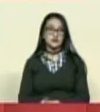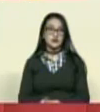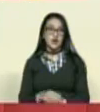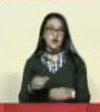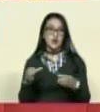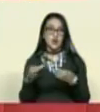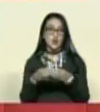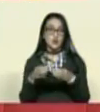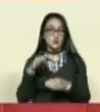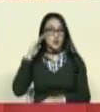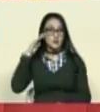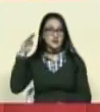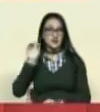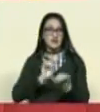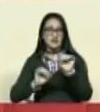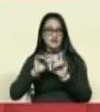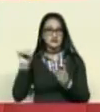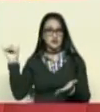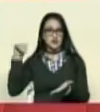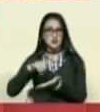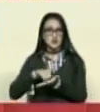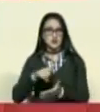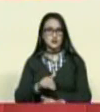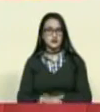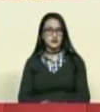Grupo Militar de Defensa Aérea, ¿no?